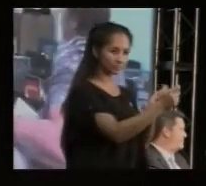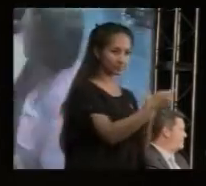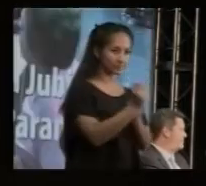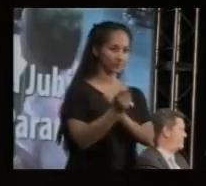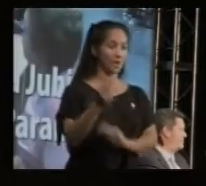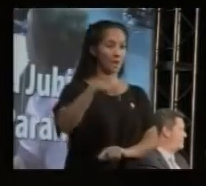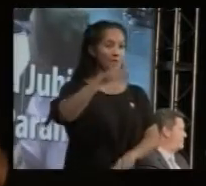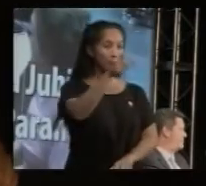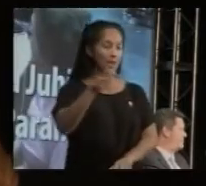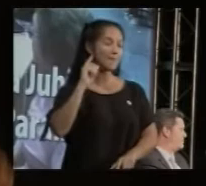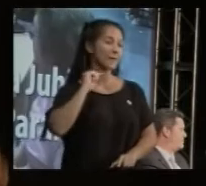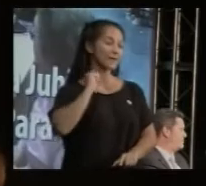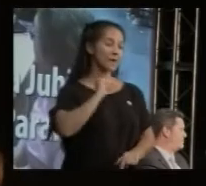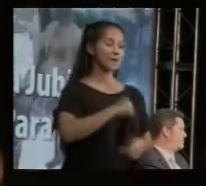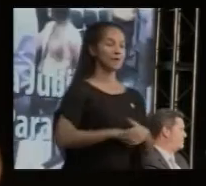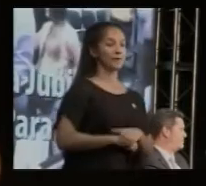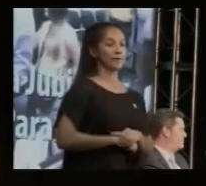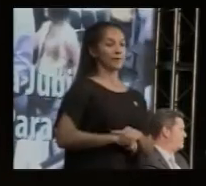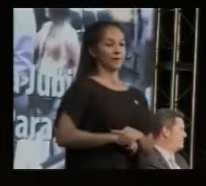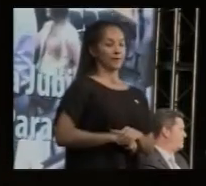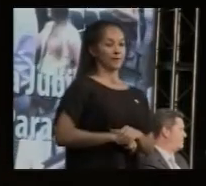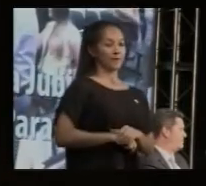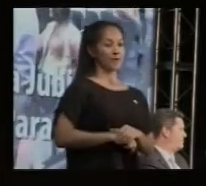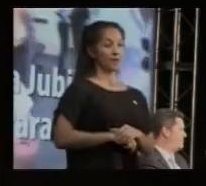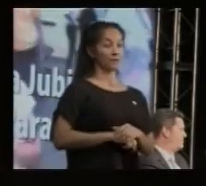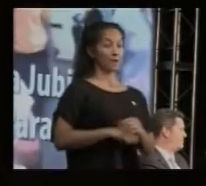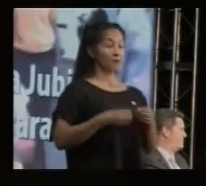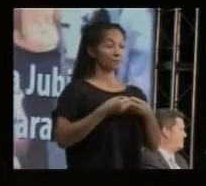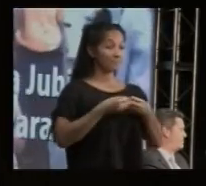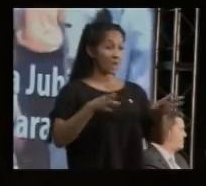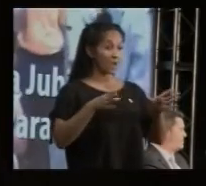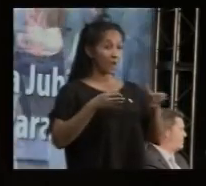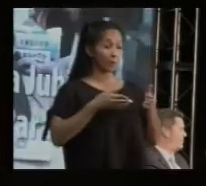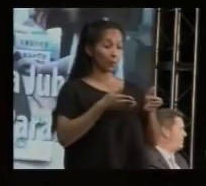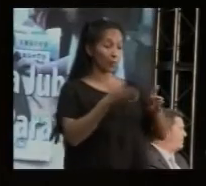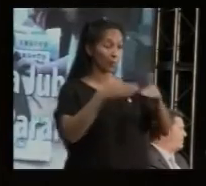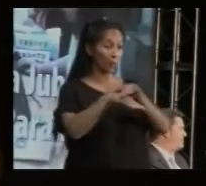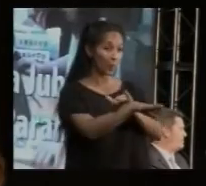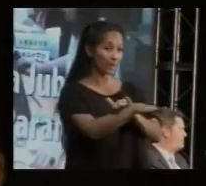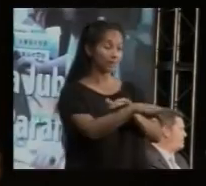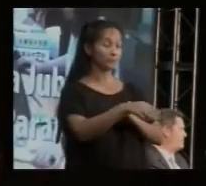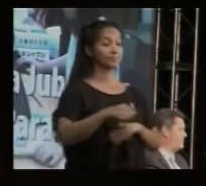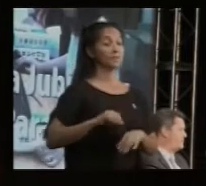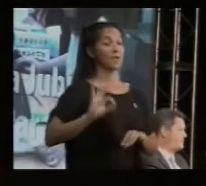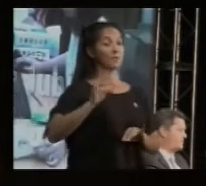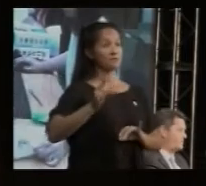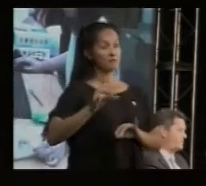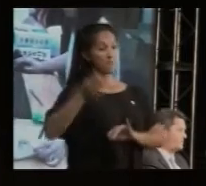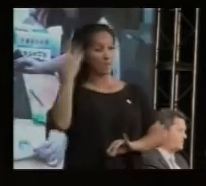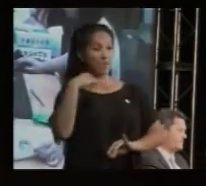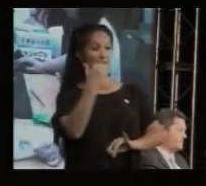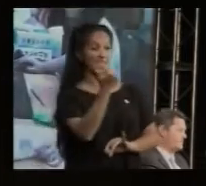Los paranaenses, desde que se habilitó el túnel allá por diciembre del 69, vivimos